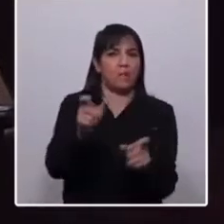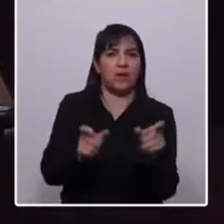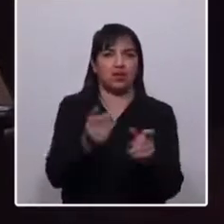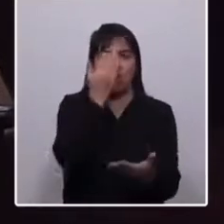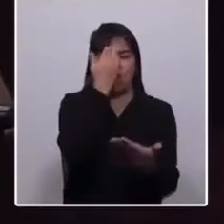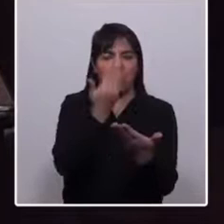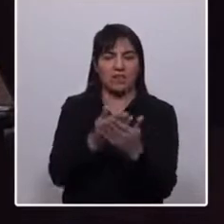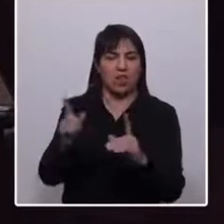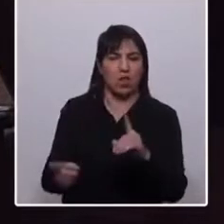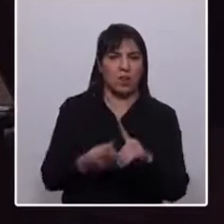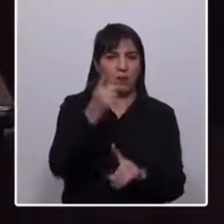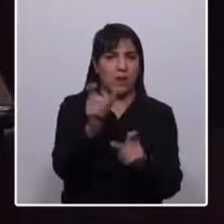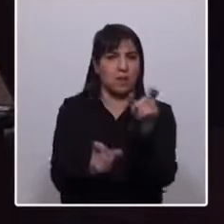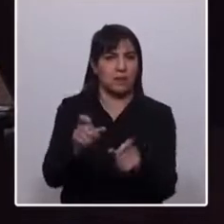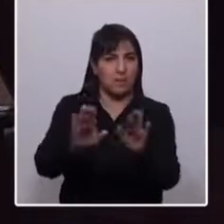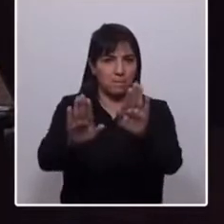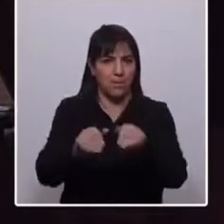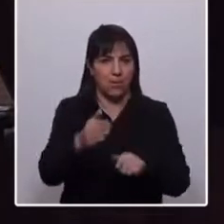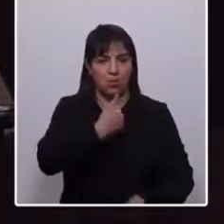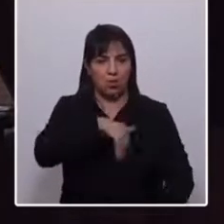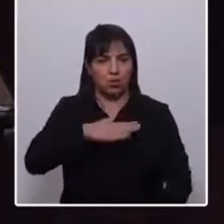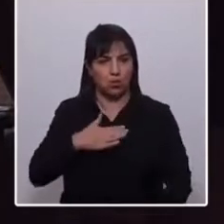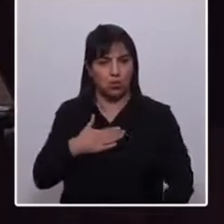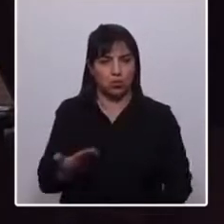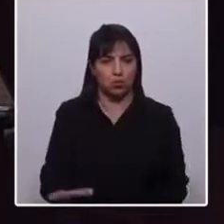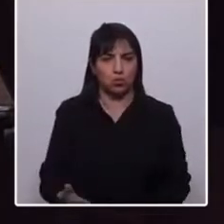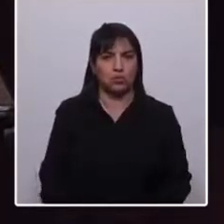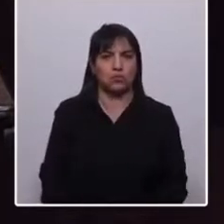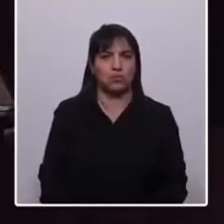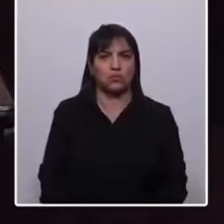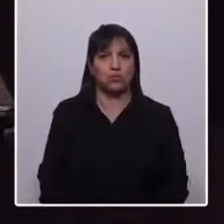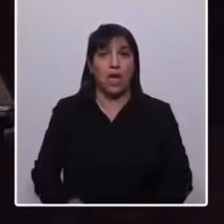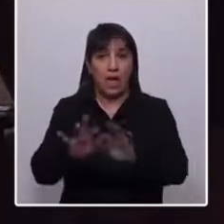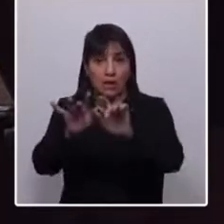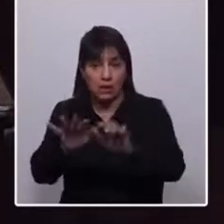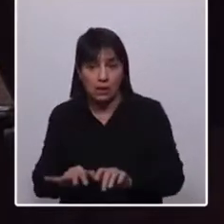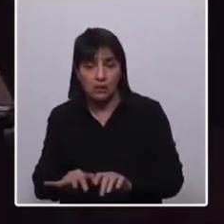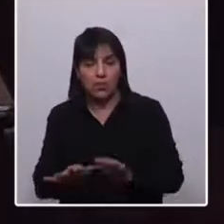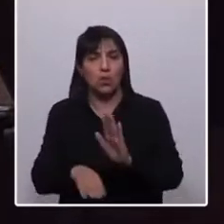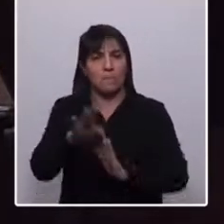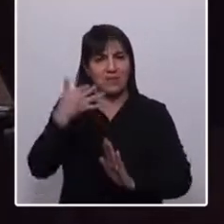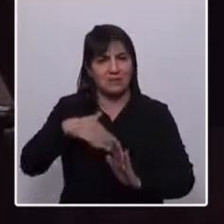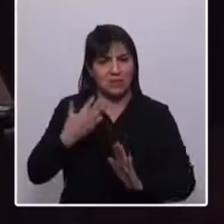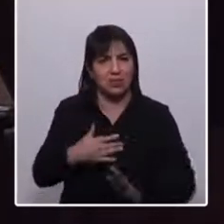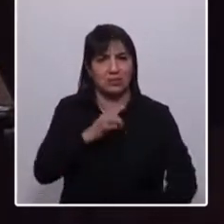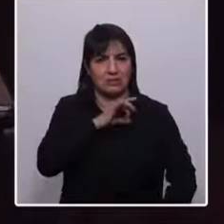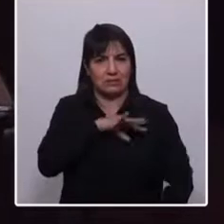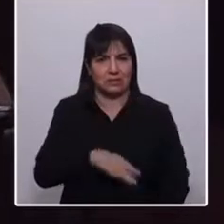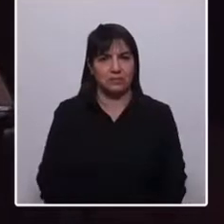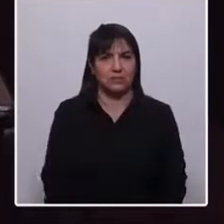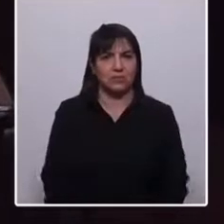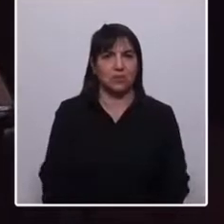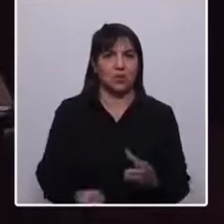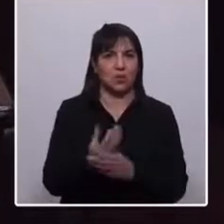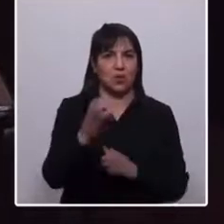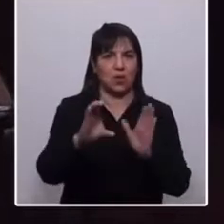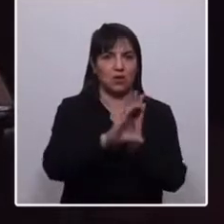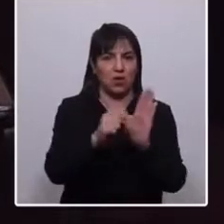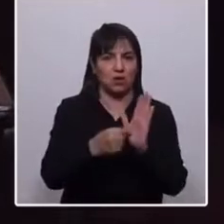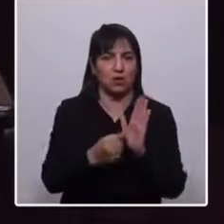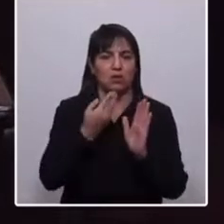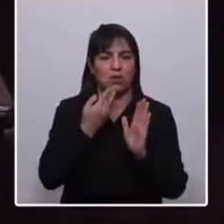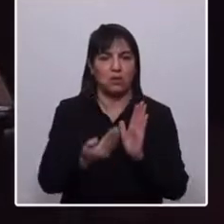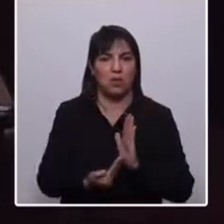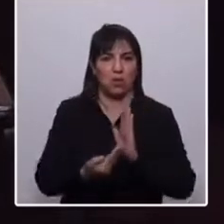vez a personas como nosotros y nosotras, escribiendo el texto más importante de este país. La nueva Constitución también es reflejo